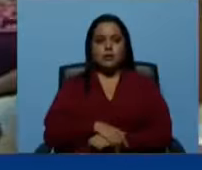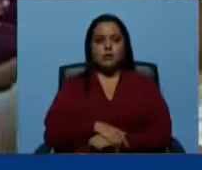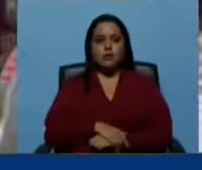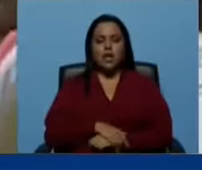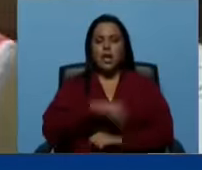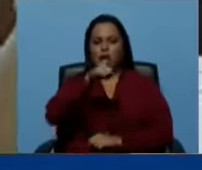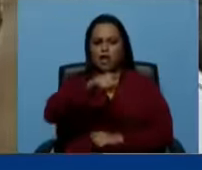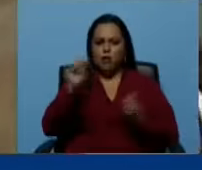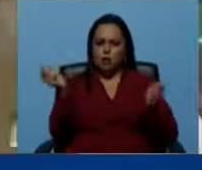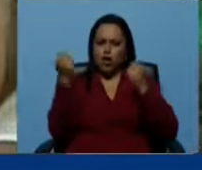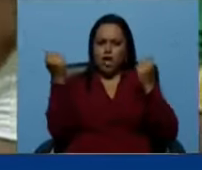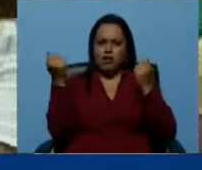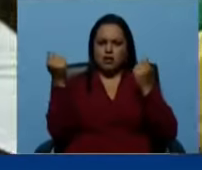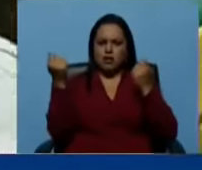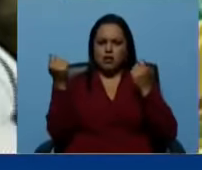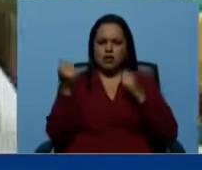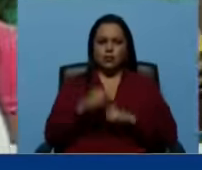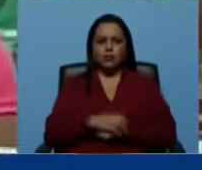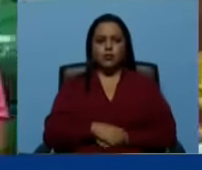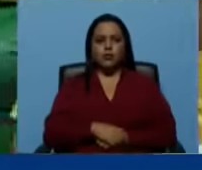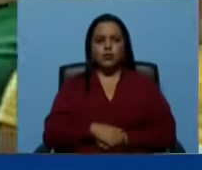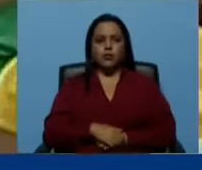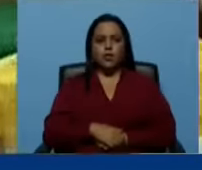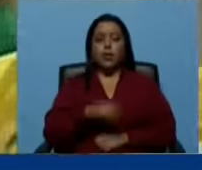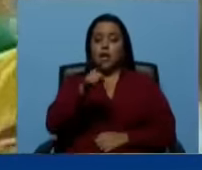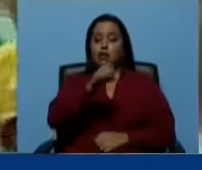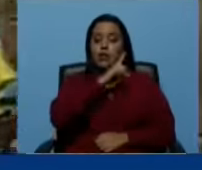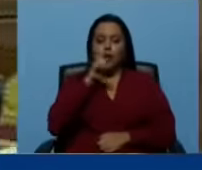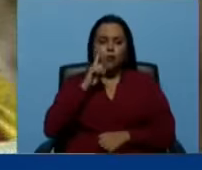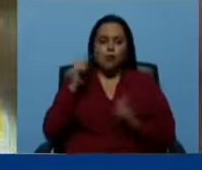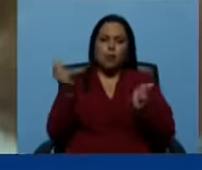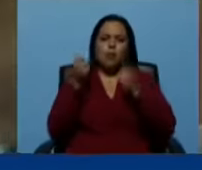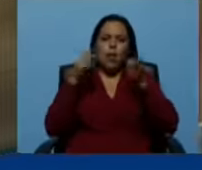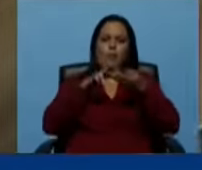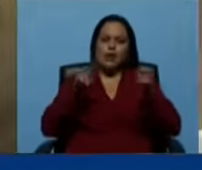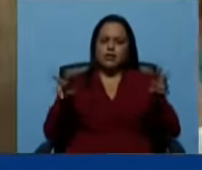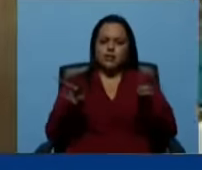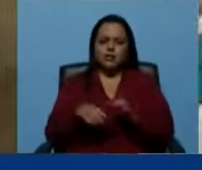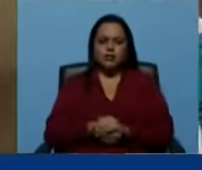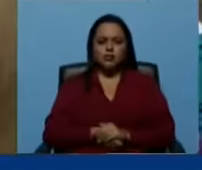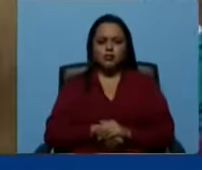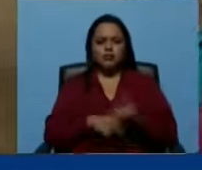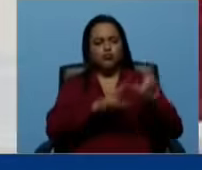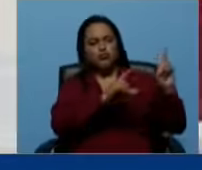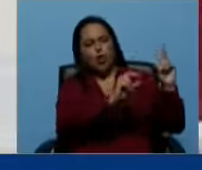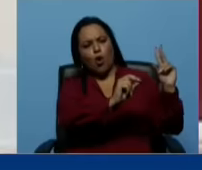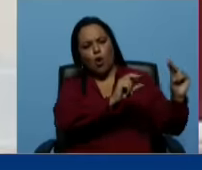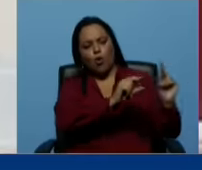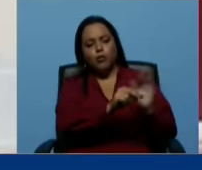llama protesta? ¿Eso se llama manifestación pacífica?